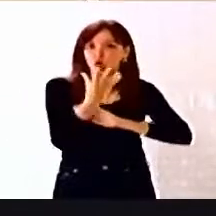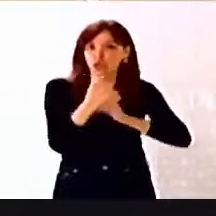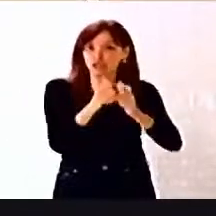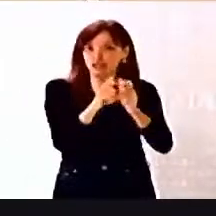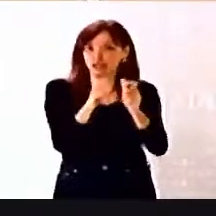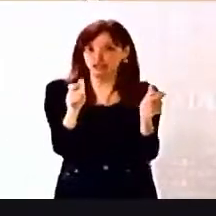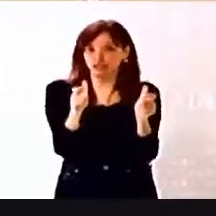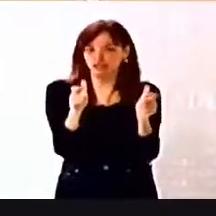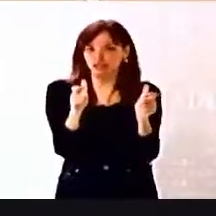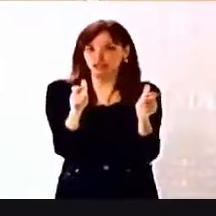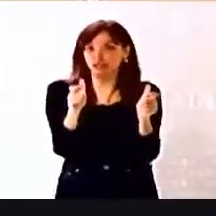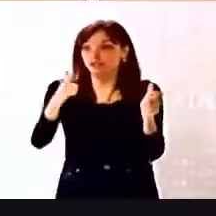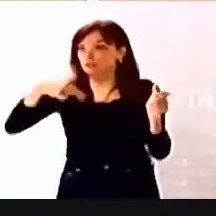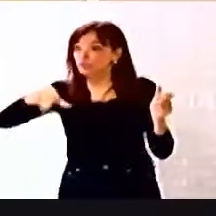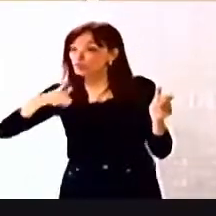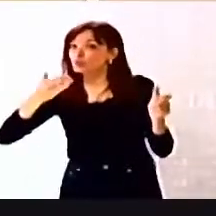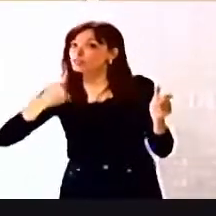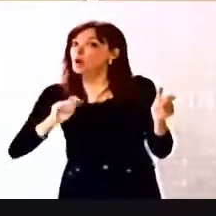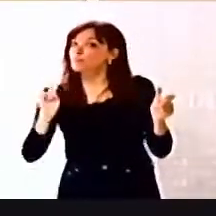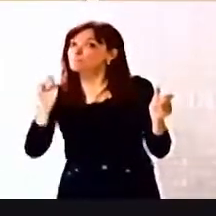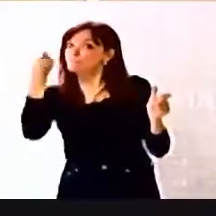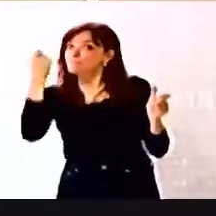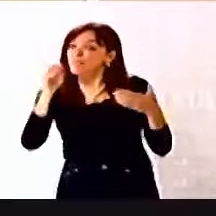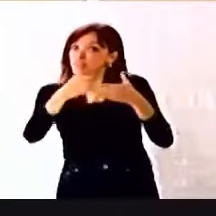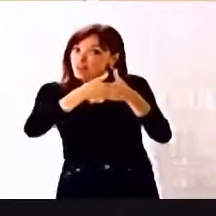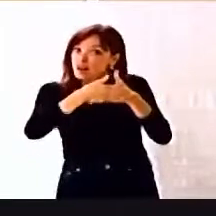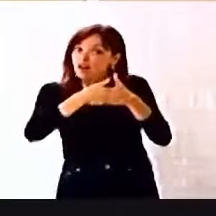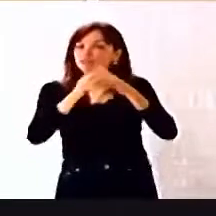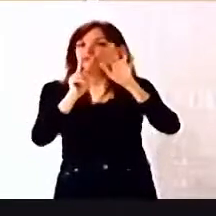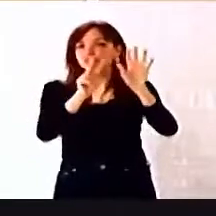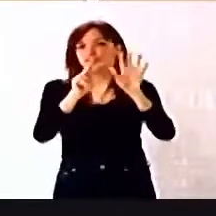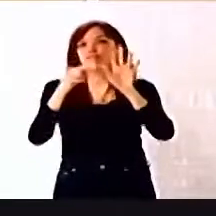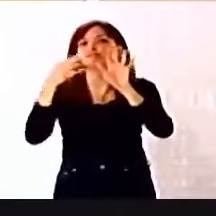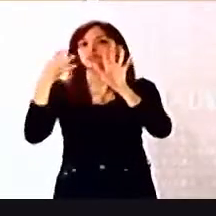De los cuales hemos sido capaces de cerrar ya 79 de ellos,